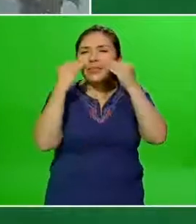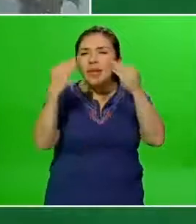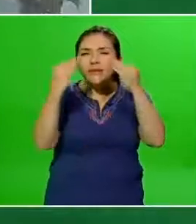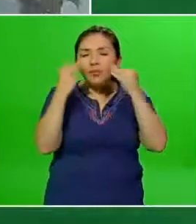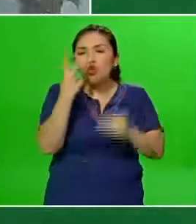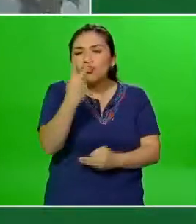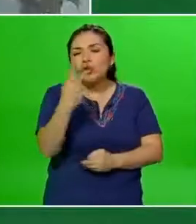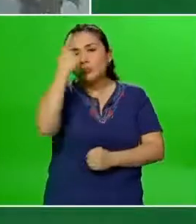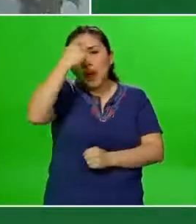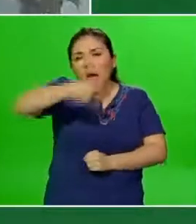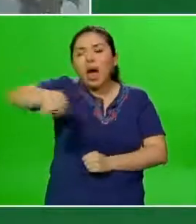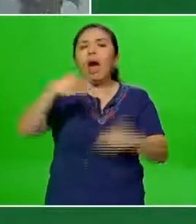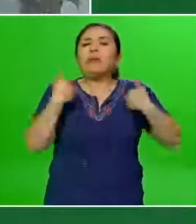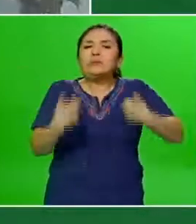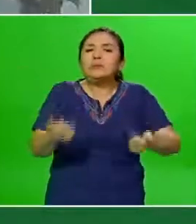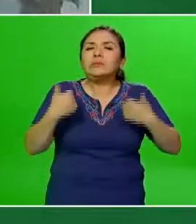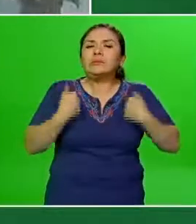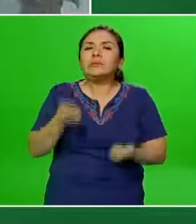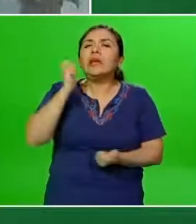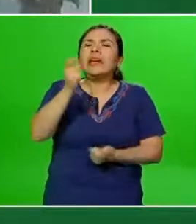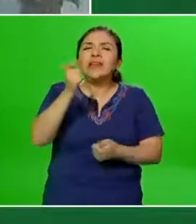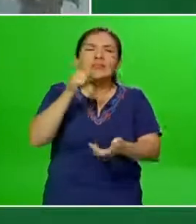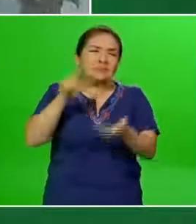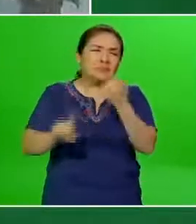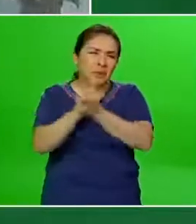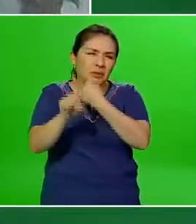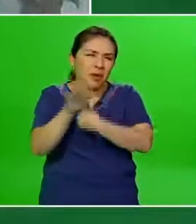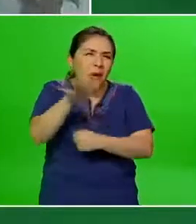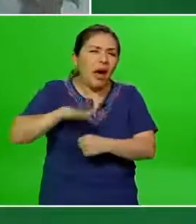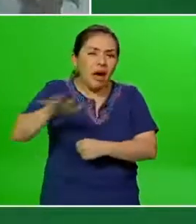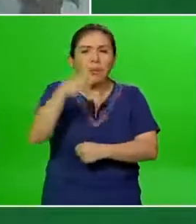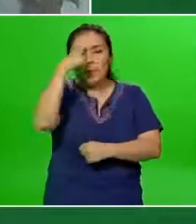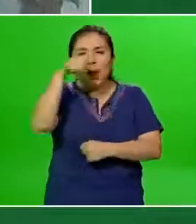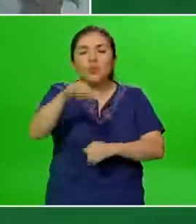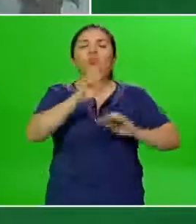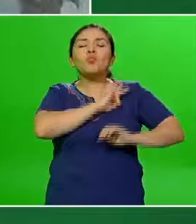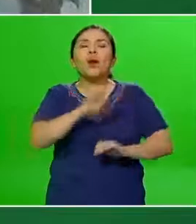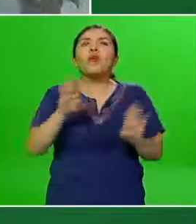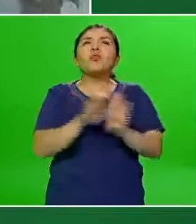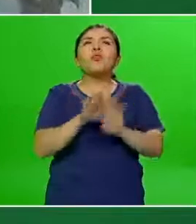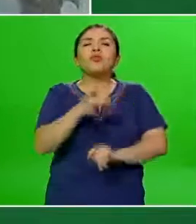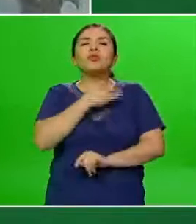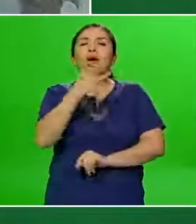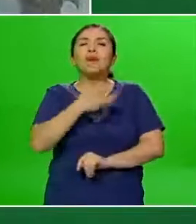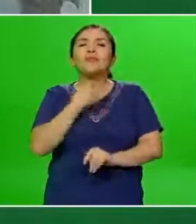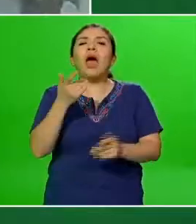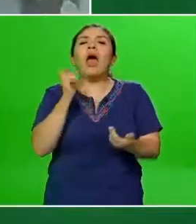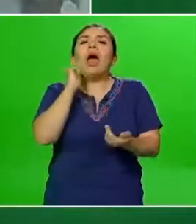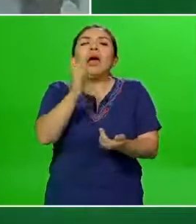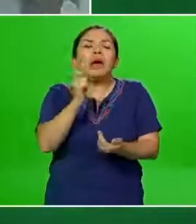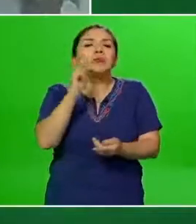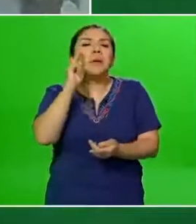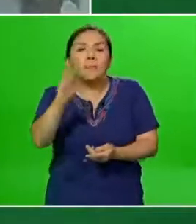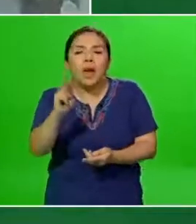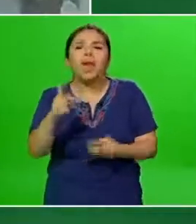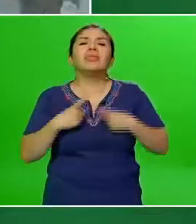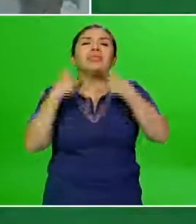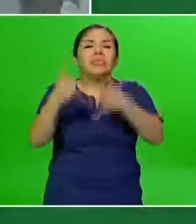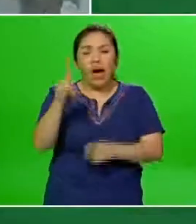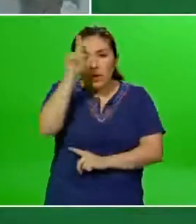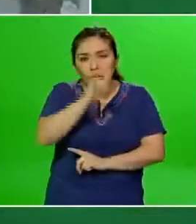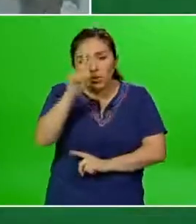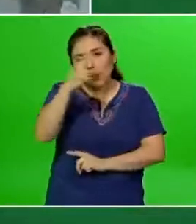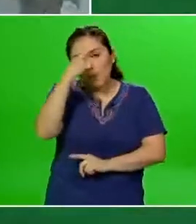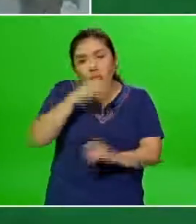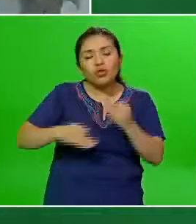ayudan a comprender la situación y que nos ayudan en factores específicos para poder ser muy empáticos y darles recomendaciones a